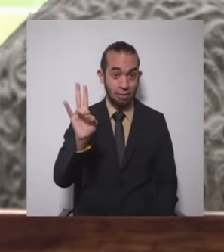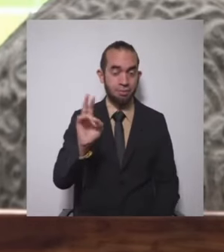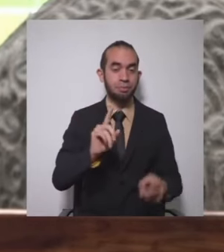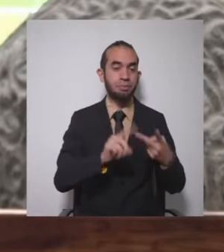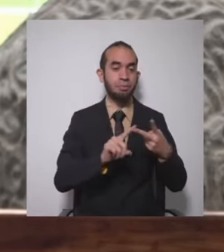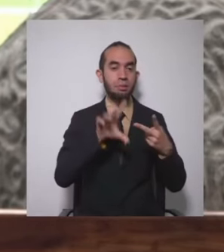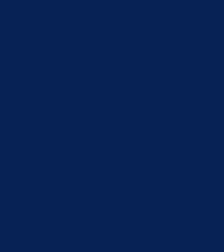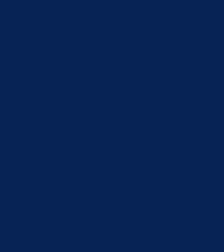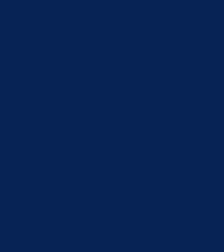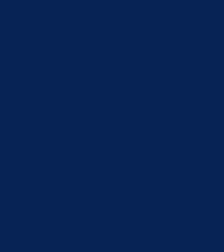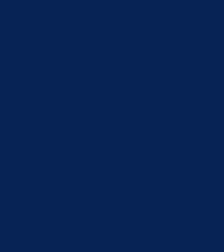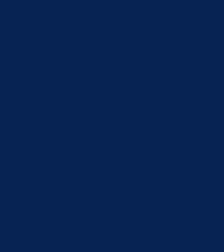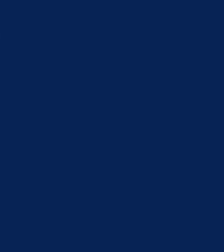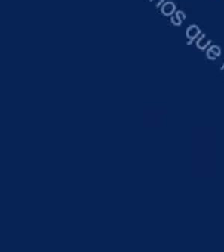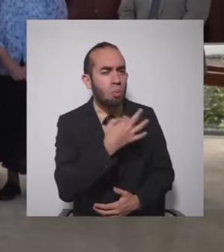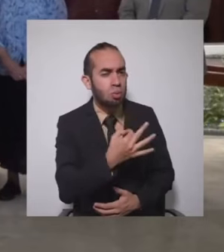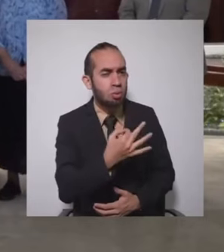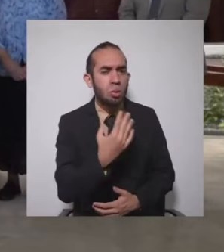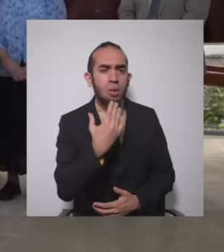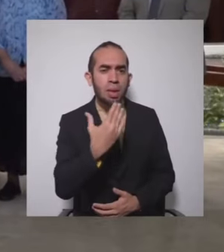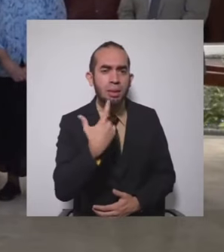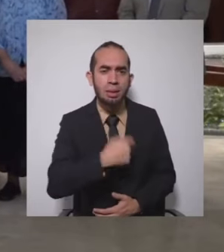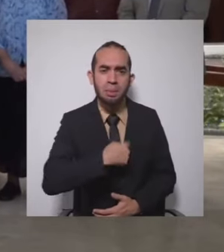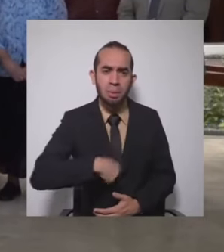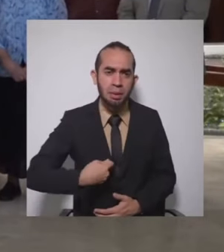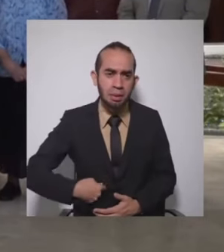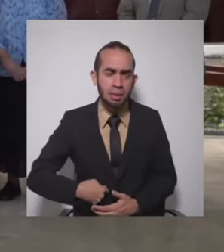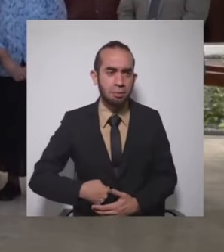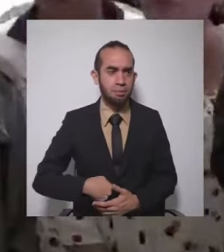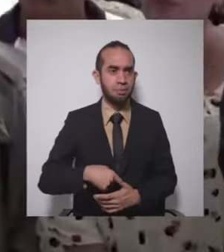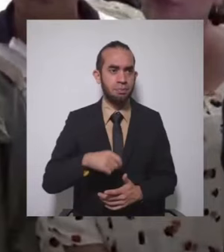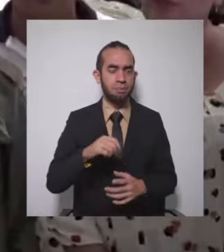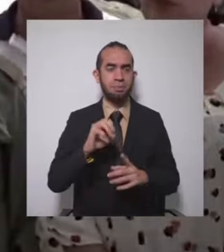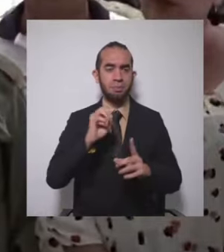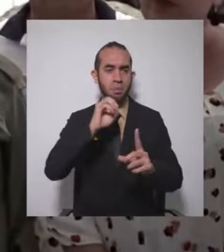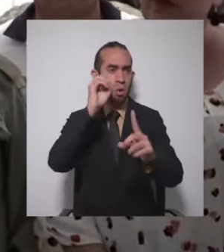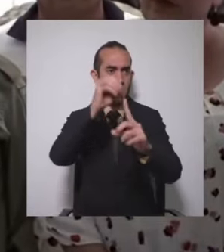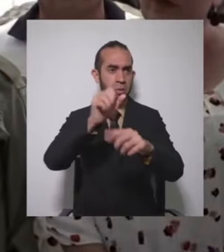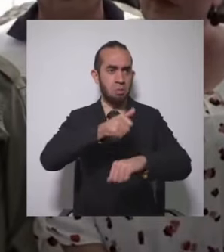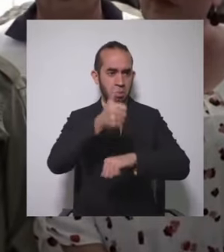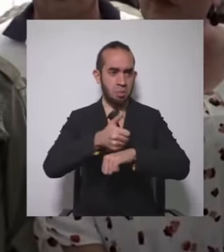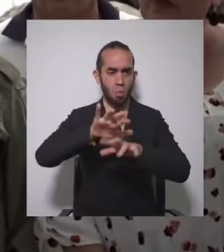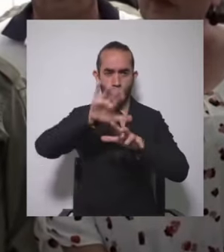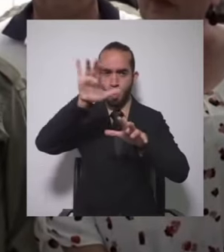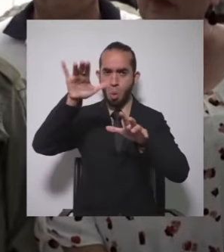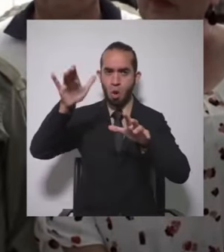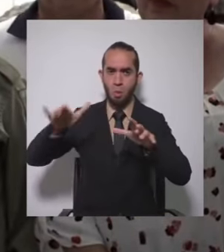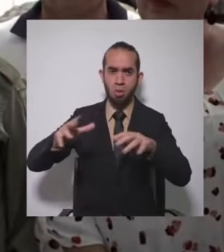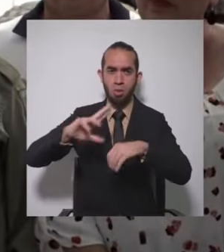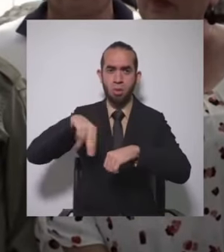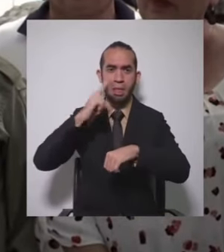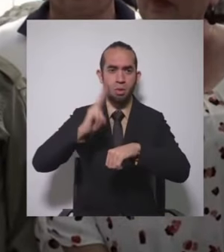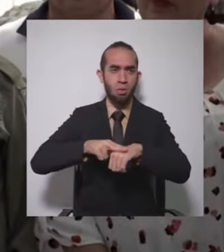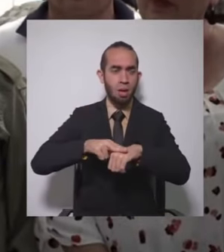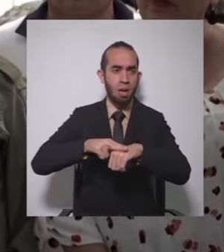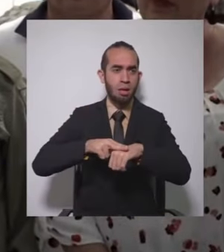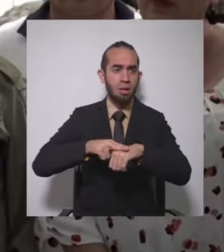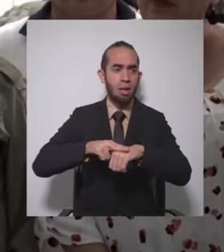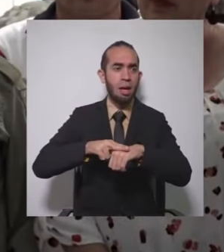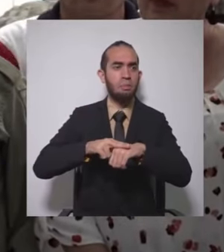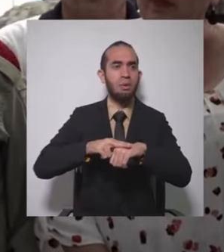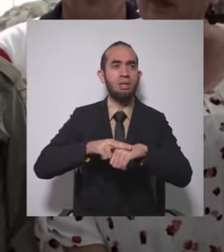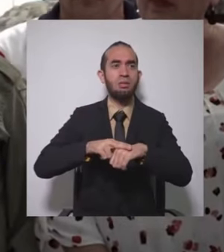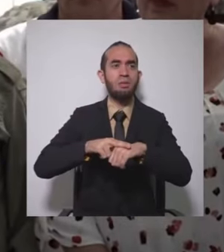77. El objetivo de esta creación del Monumento Natural Zona Los Santos es darle